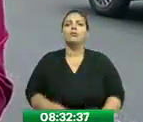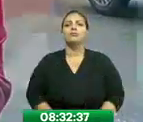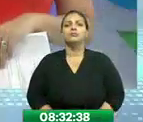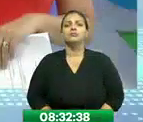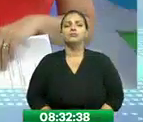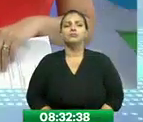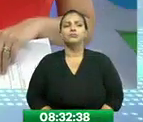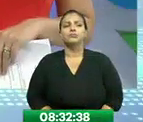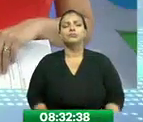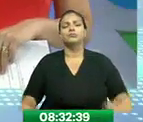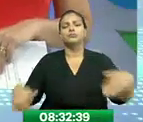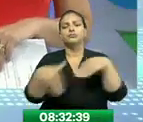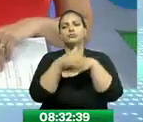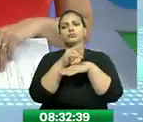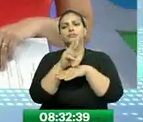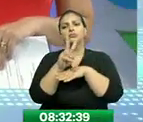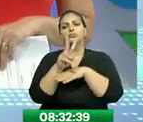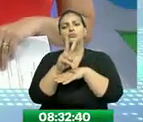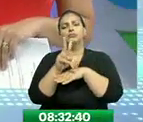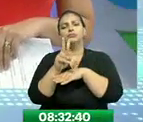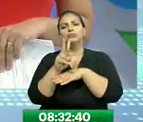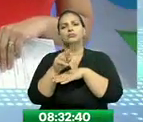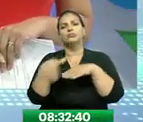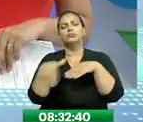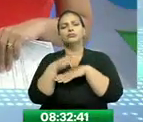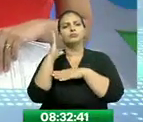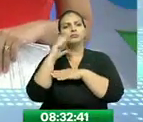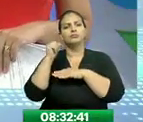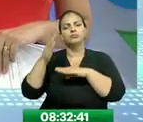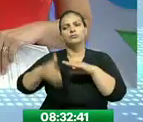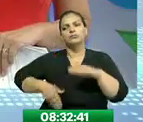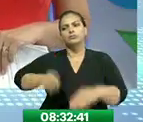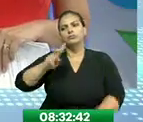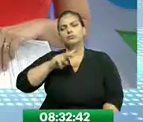estudios. Adelante, buenos días. Muchísimas gracias. Ya están ahí las autoridades competentes resolviendo el problema.